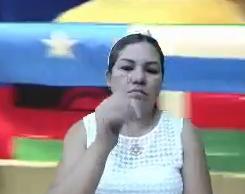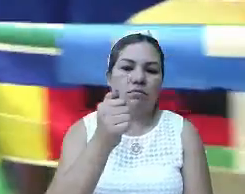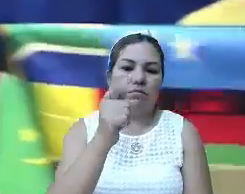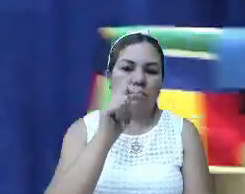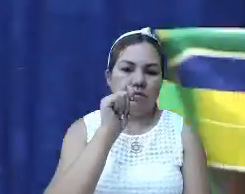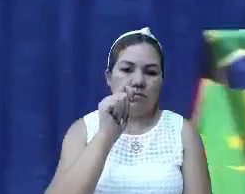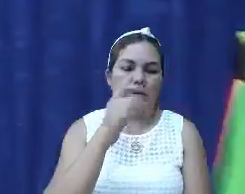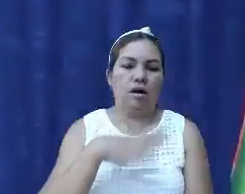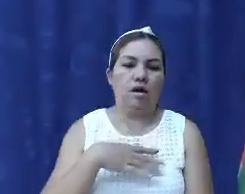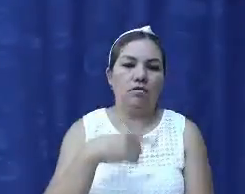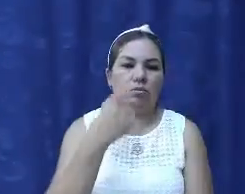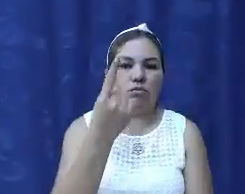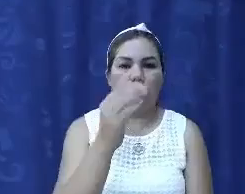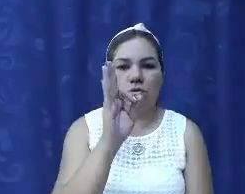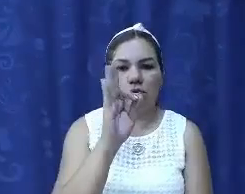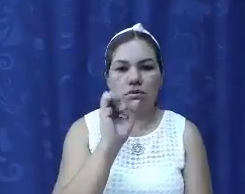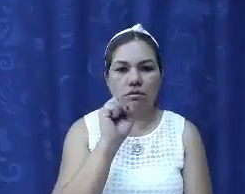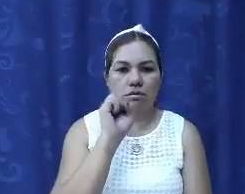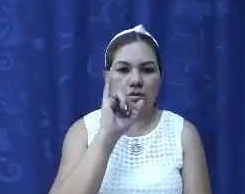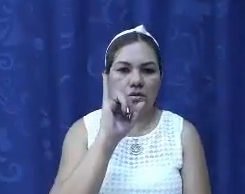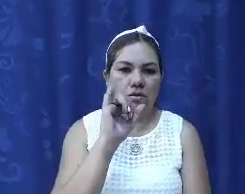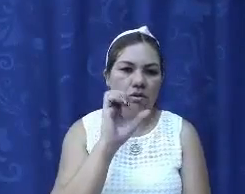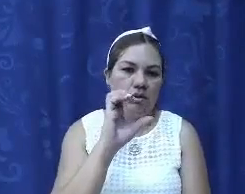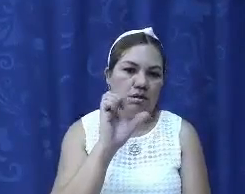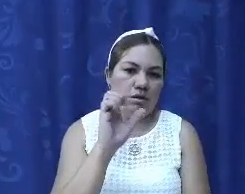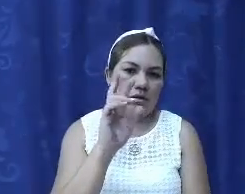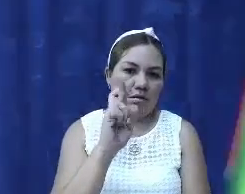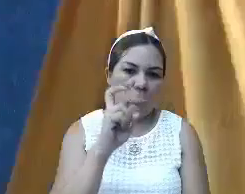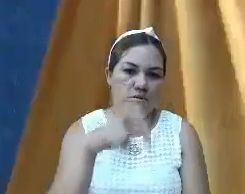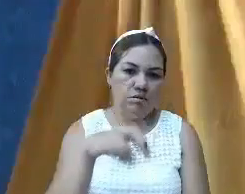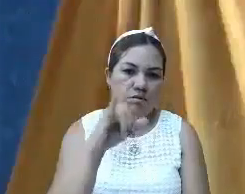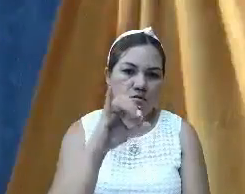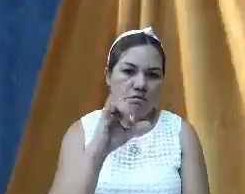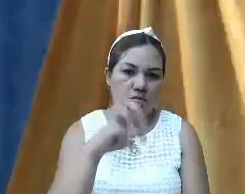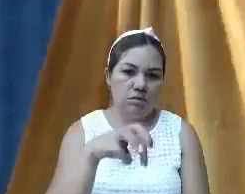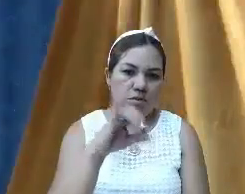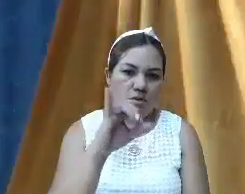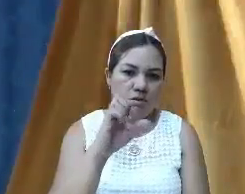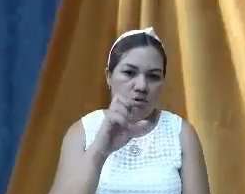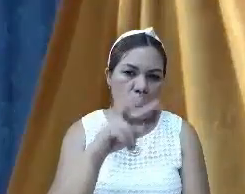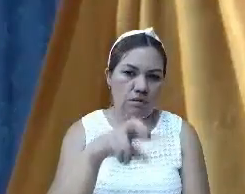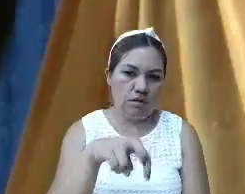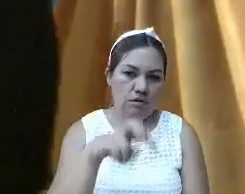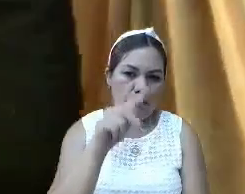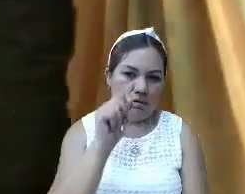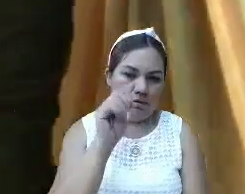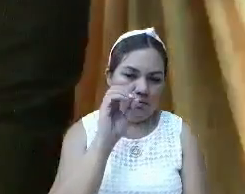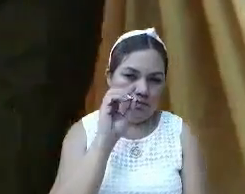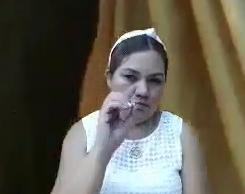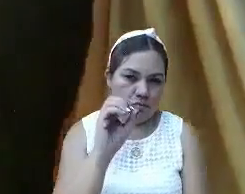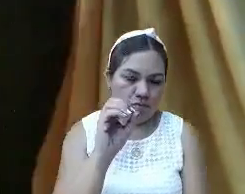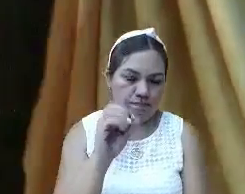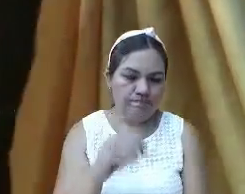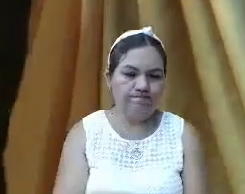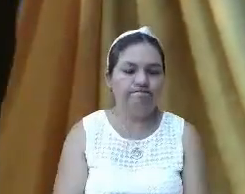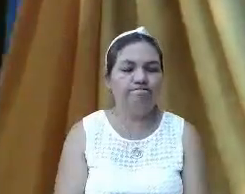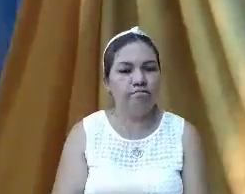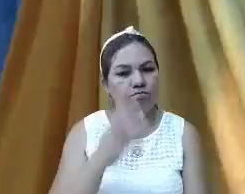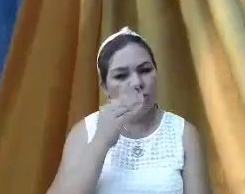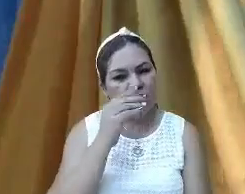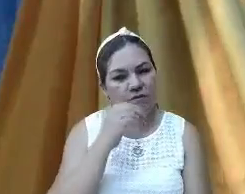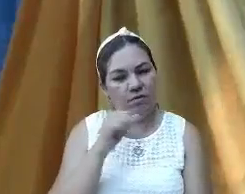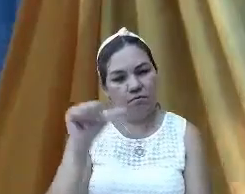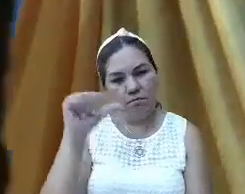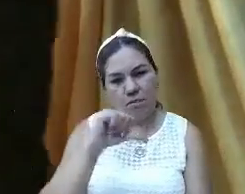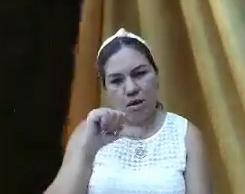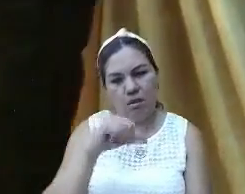Cuando Acab habló, Acab reveló que ese profeta no hablaba cosas buenas, sino que solamente cosas